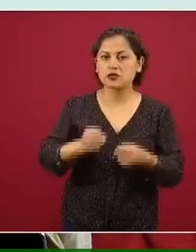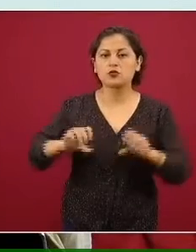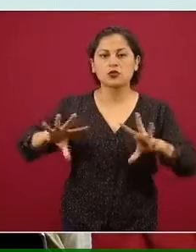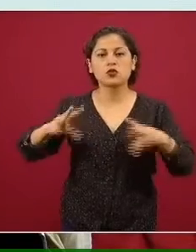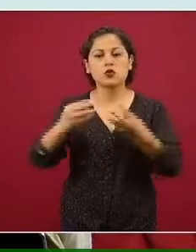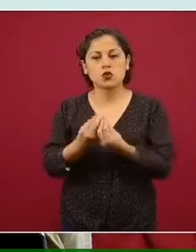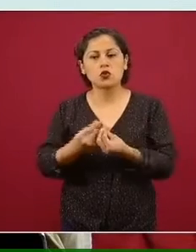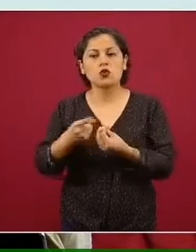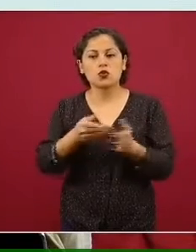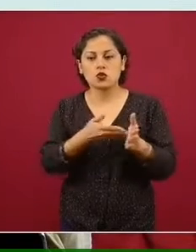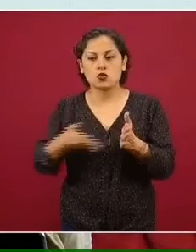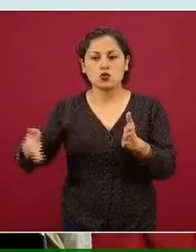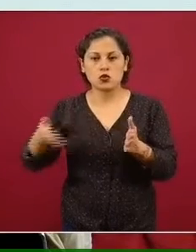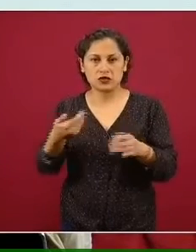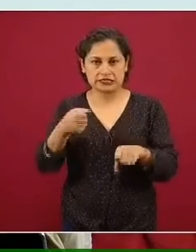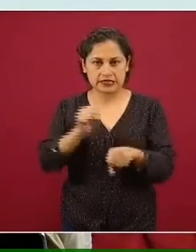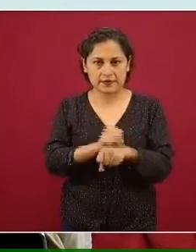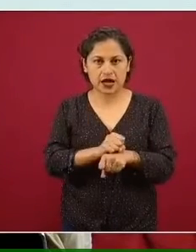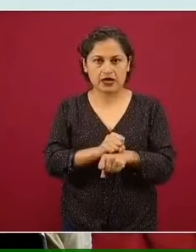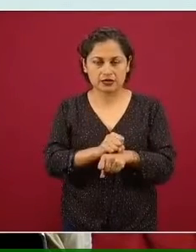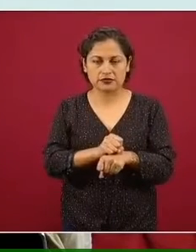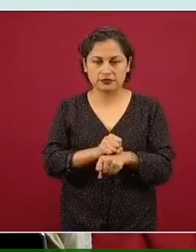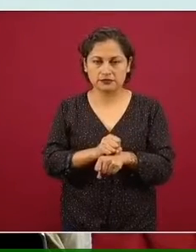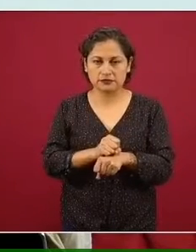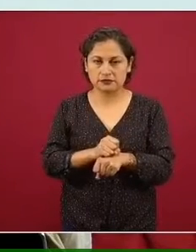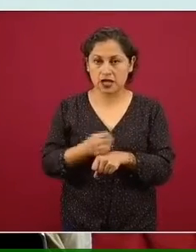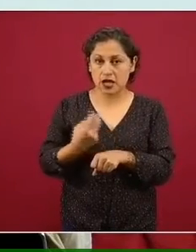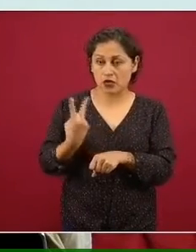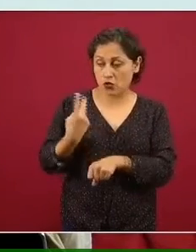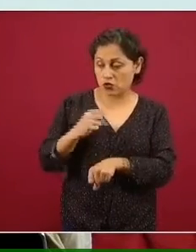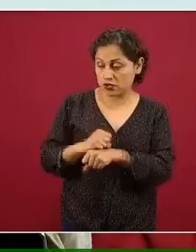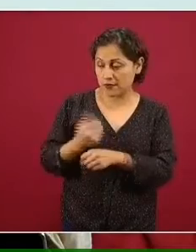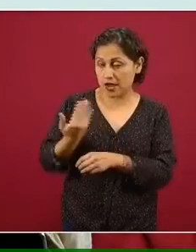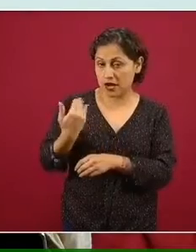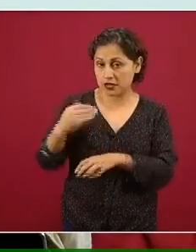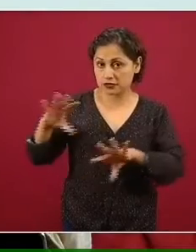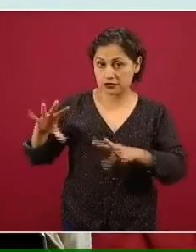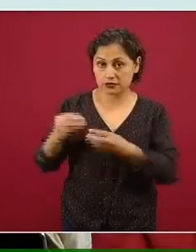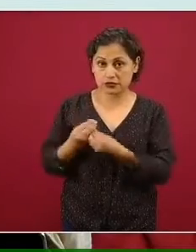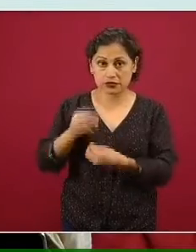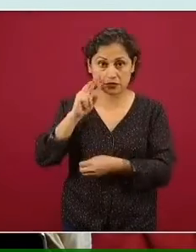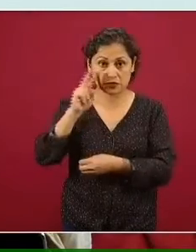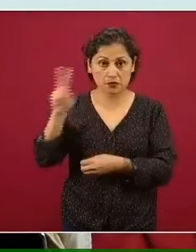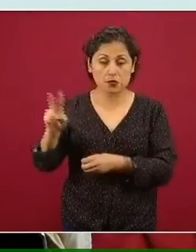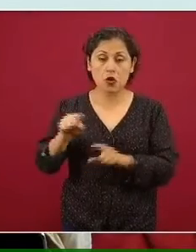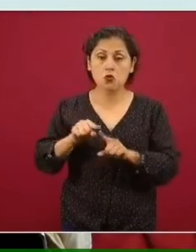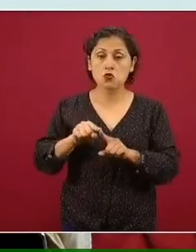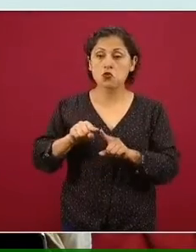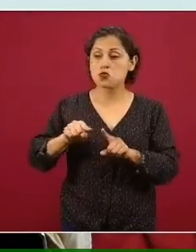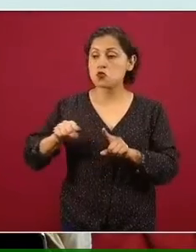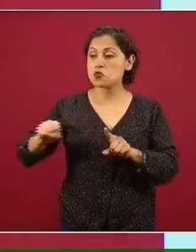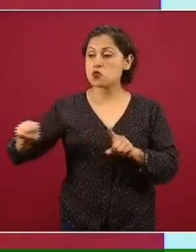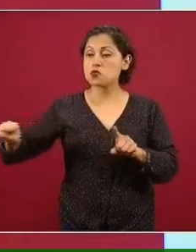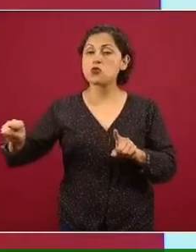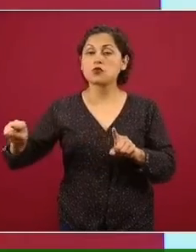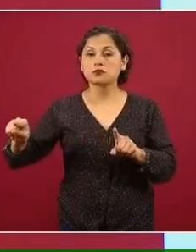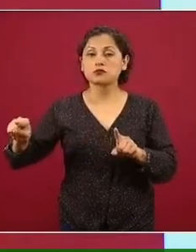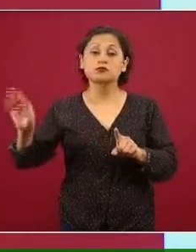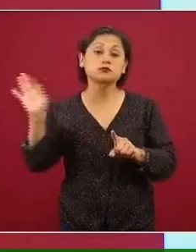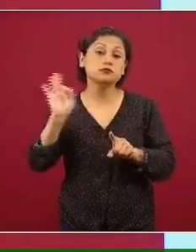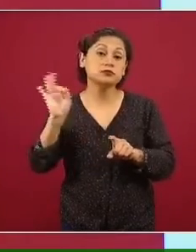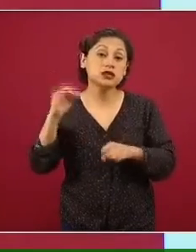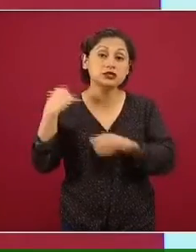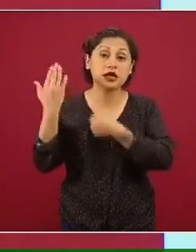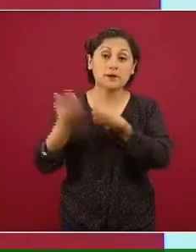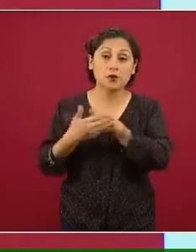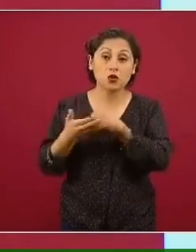semanas epidemiológicas. En las últimas 2 semanas vemos que hay una meseta de estabilidad, eso todavía podría cambiar en función